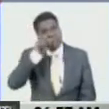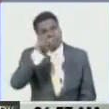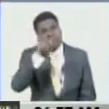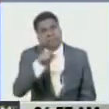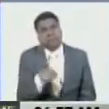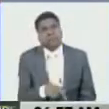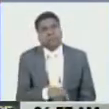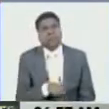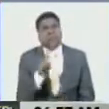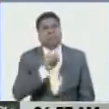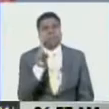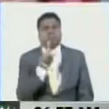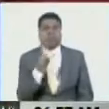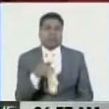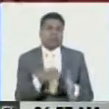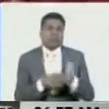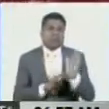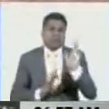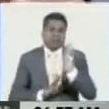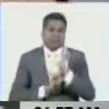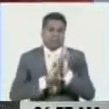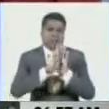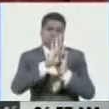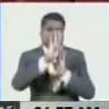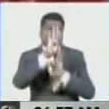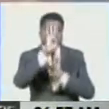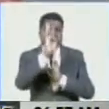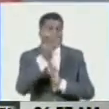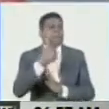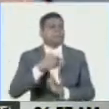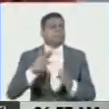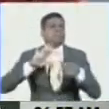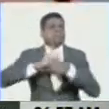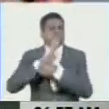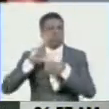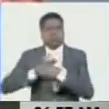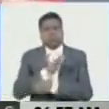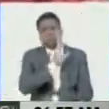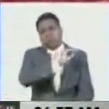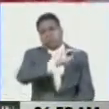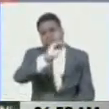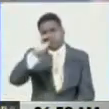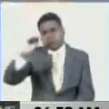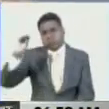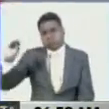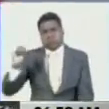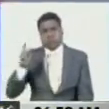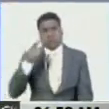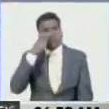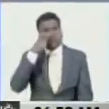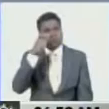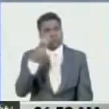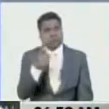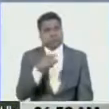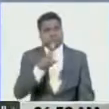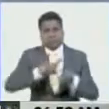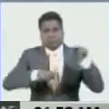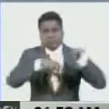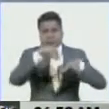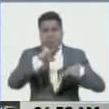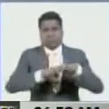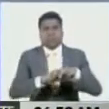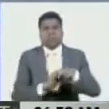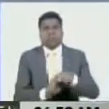ha ascendido lo suficiente para nosotros poder convocar al pueblo y construir plenamente el socialismo. Sí, efectivamente,